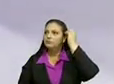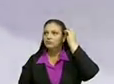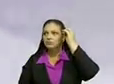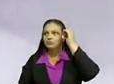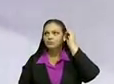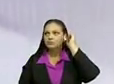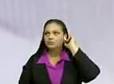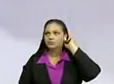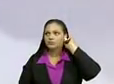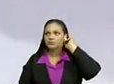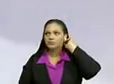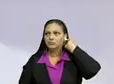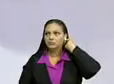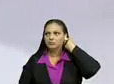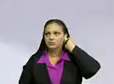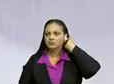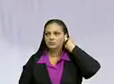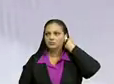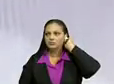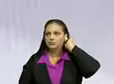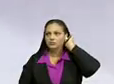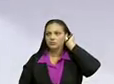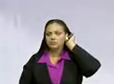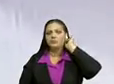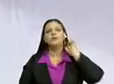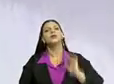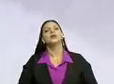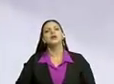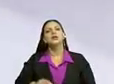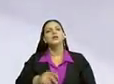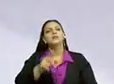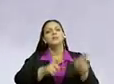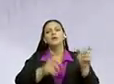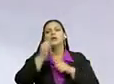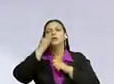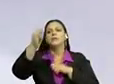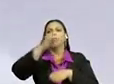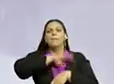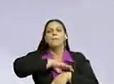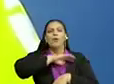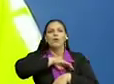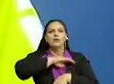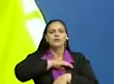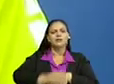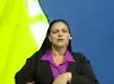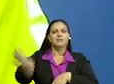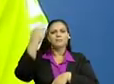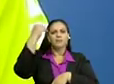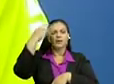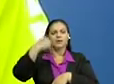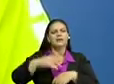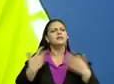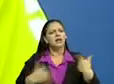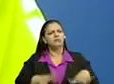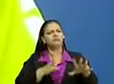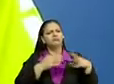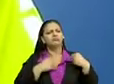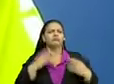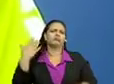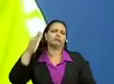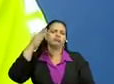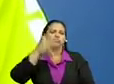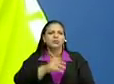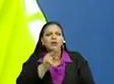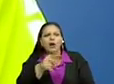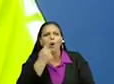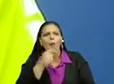sí fue la policía y atendió el llamado. Pero vamos a la fiscalía, señor, por favor ponga la denuncia, no lo quieren hacer. Entonces lastimosamente